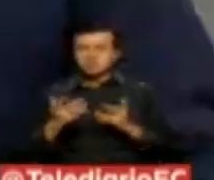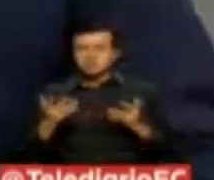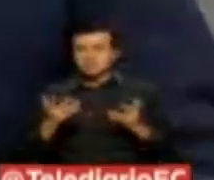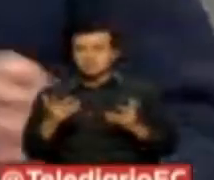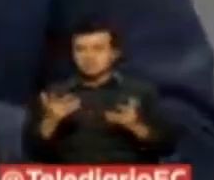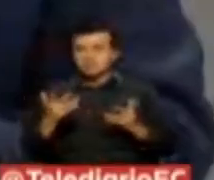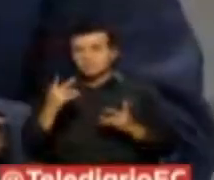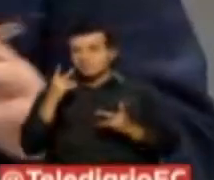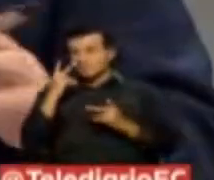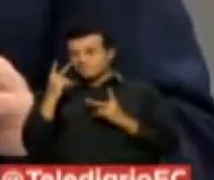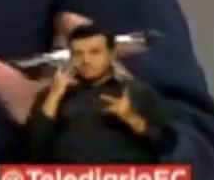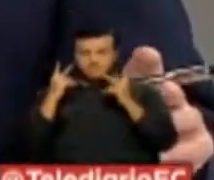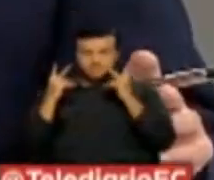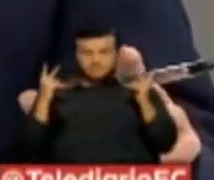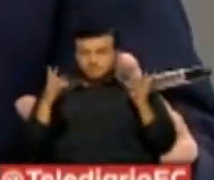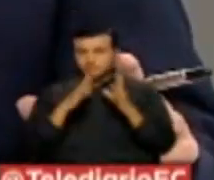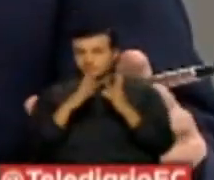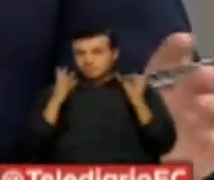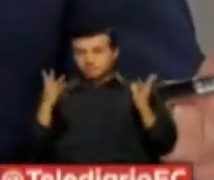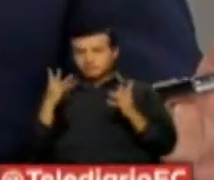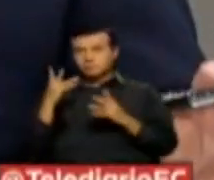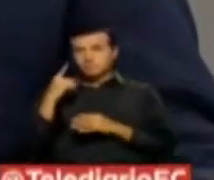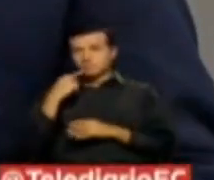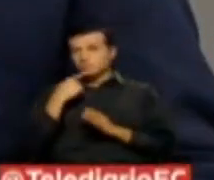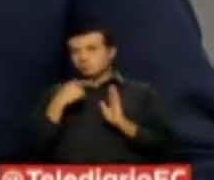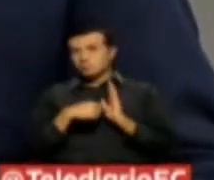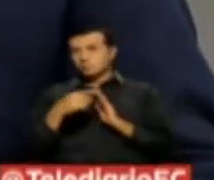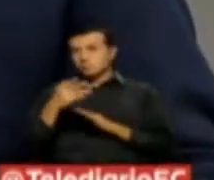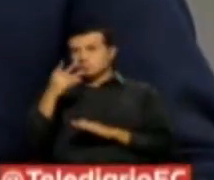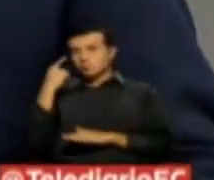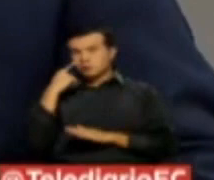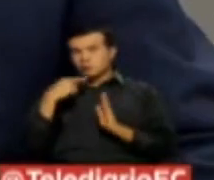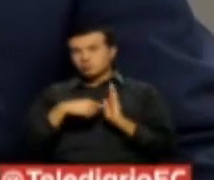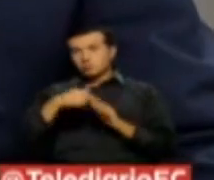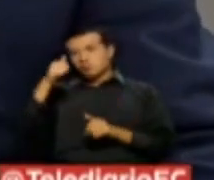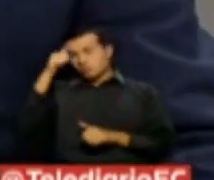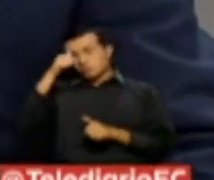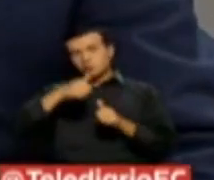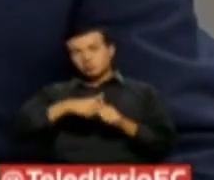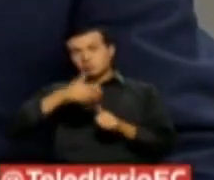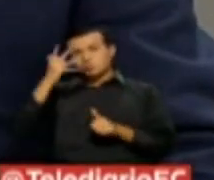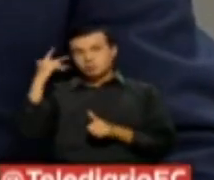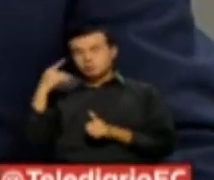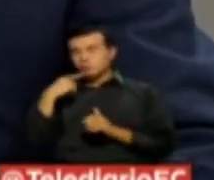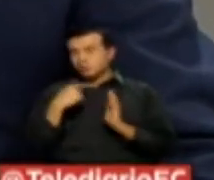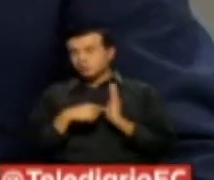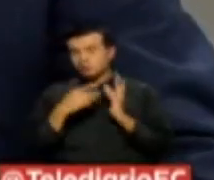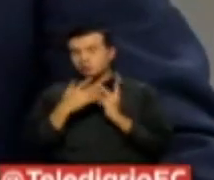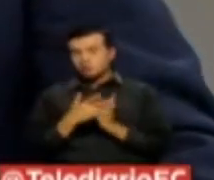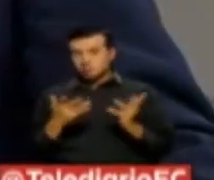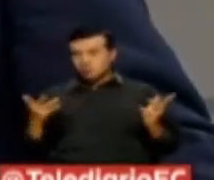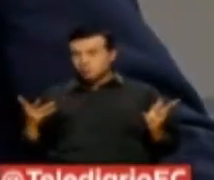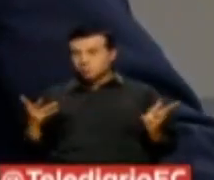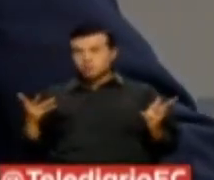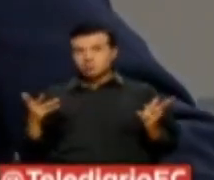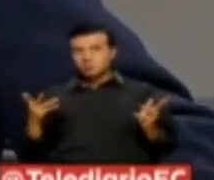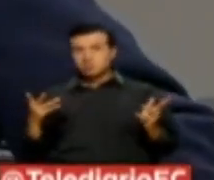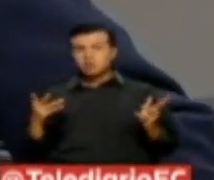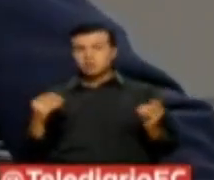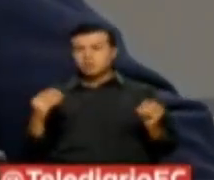condiciones de la reserva porque yo hago alusión al recuerdo de de que había